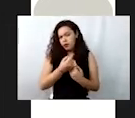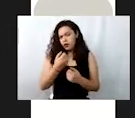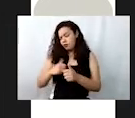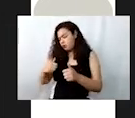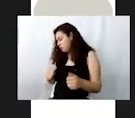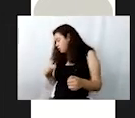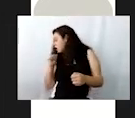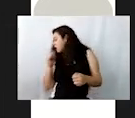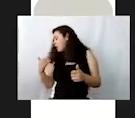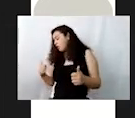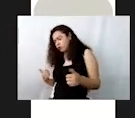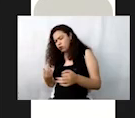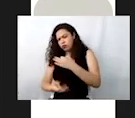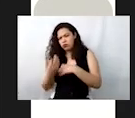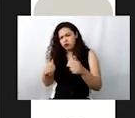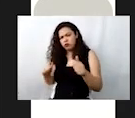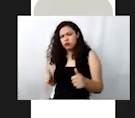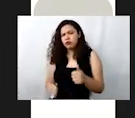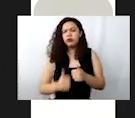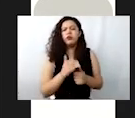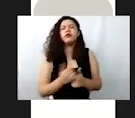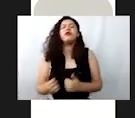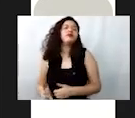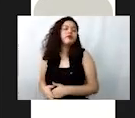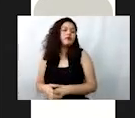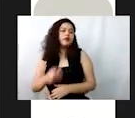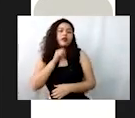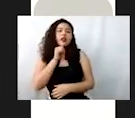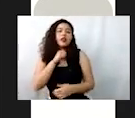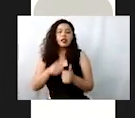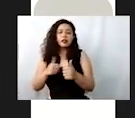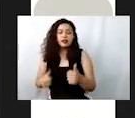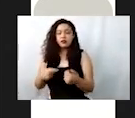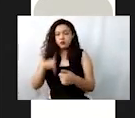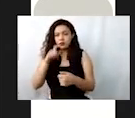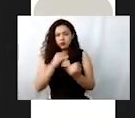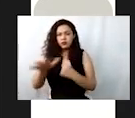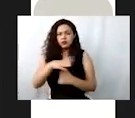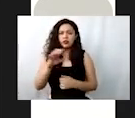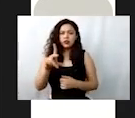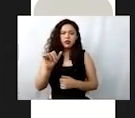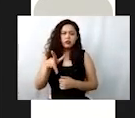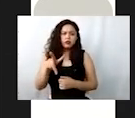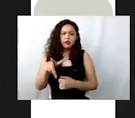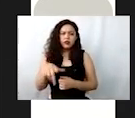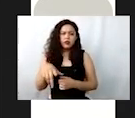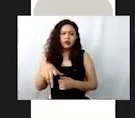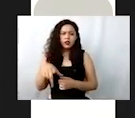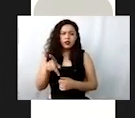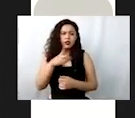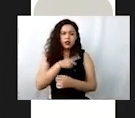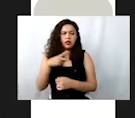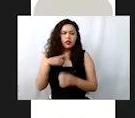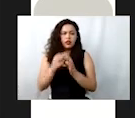eso es un mensaje muy importante de los ODS, que nadie se quede atrás, pero también la sociedad civil y todas las organizaciones son muy importantes para